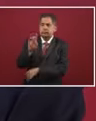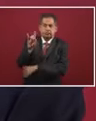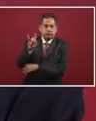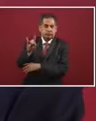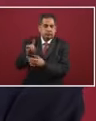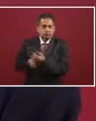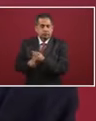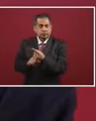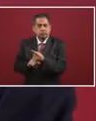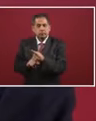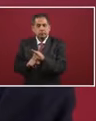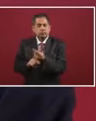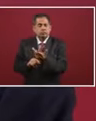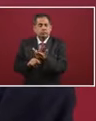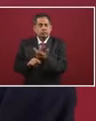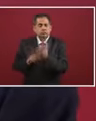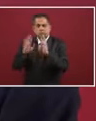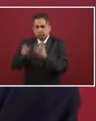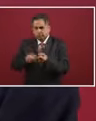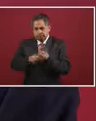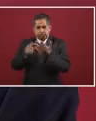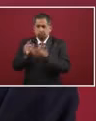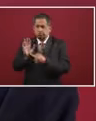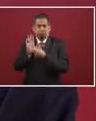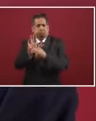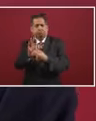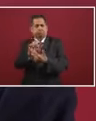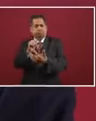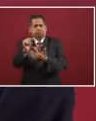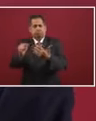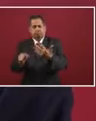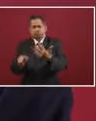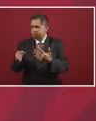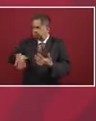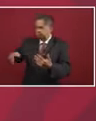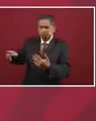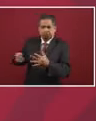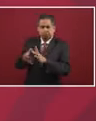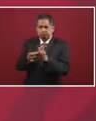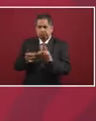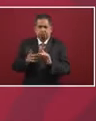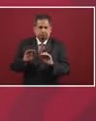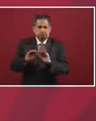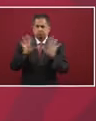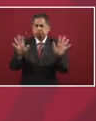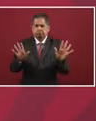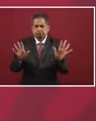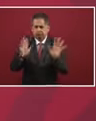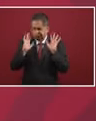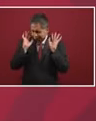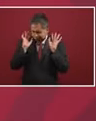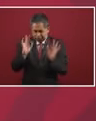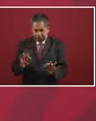ya se expuso con mucha claridad y